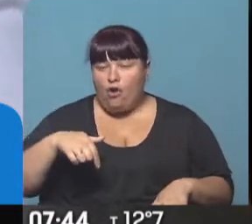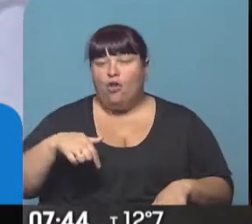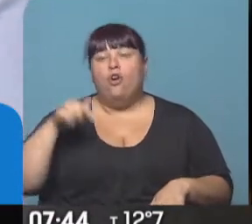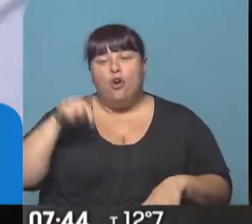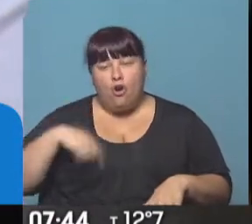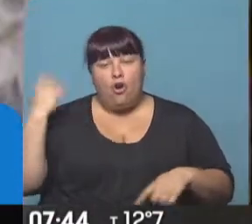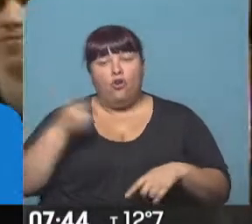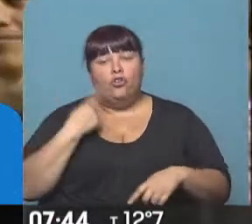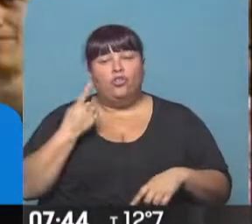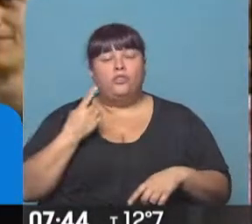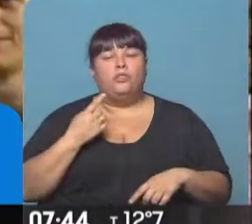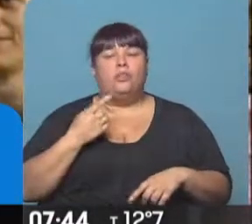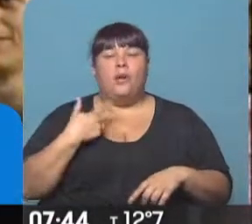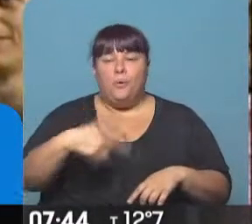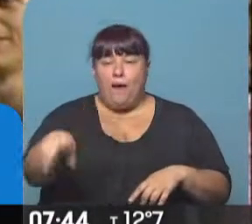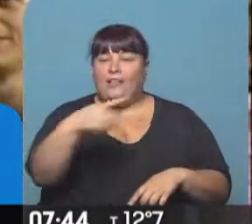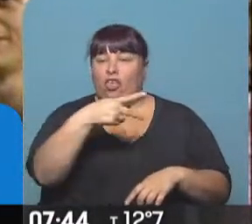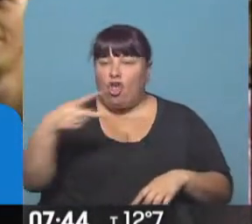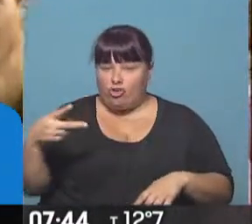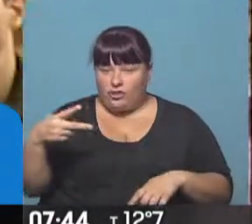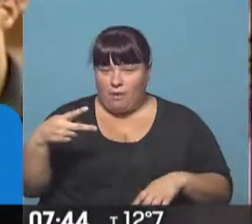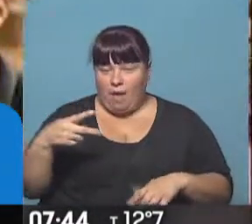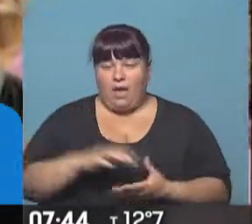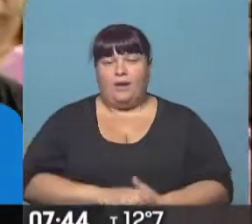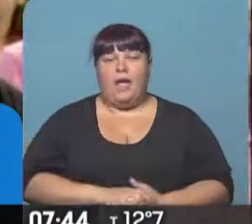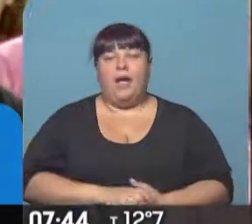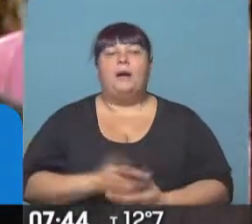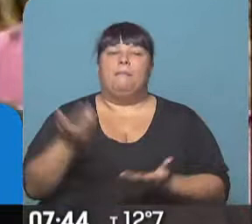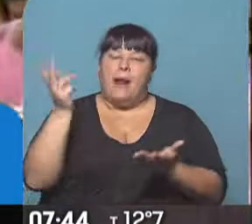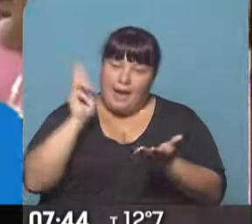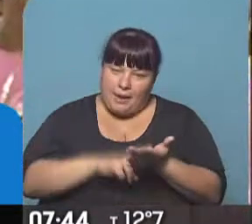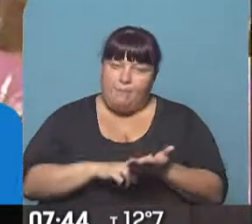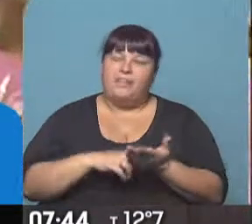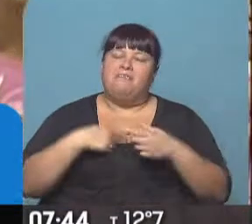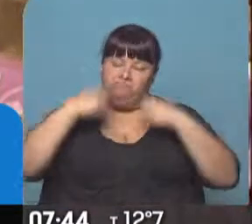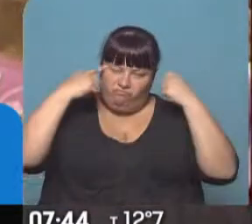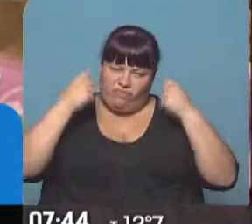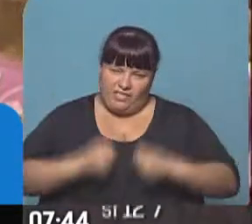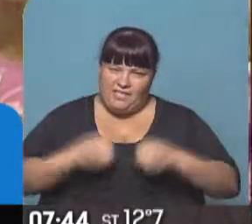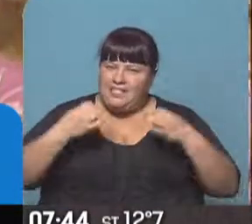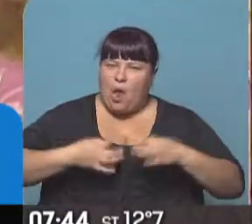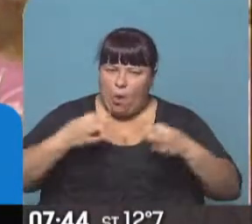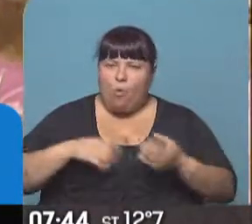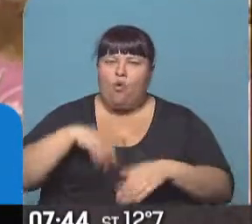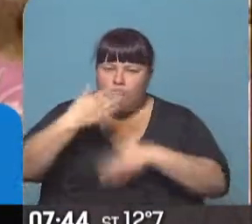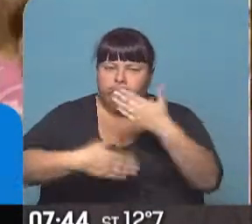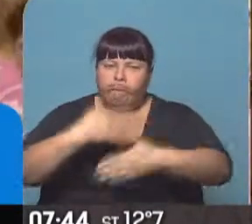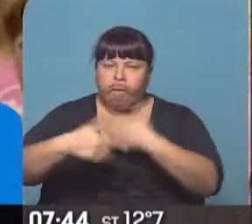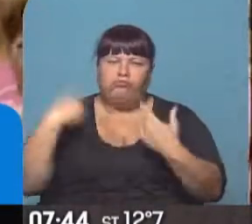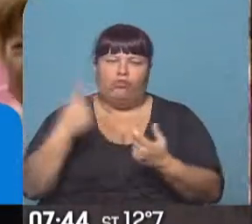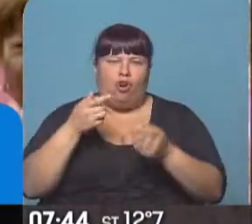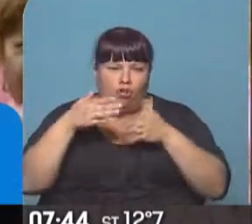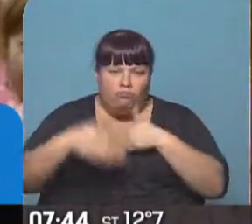Hoy estamos a 2 semanas de ratificar que estamos convencidos del camino que hemos